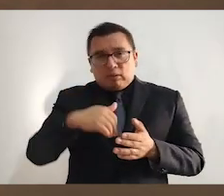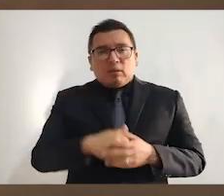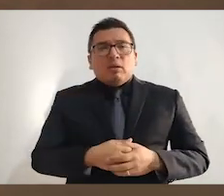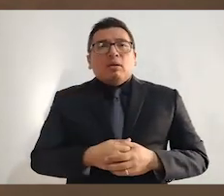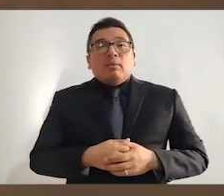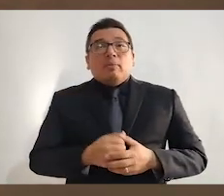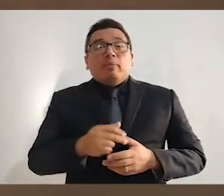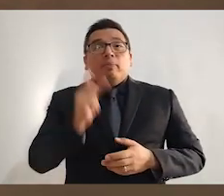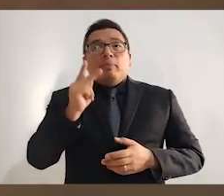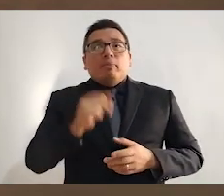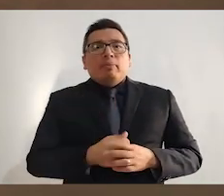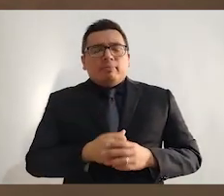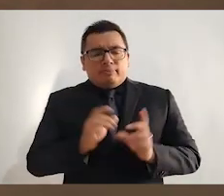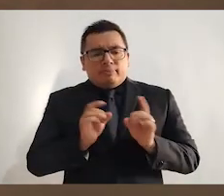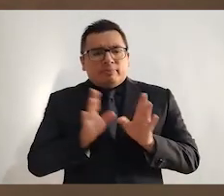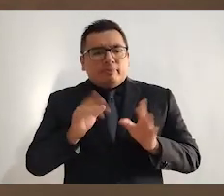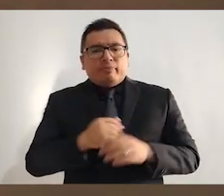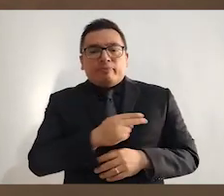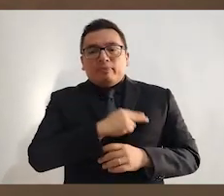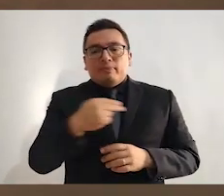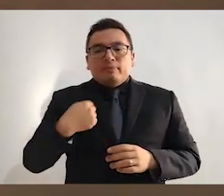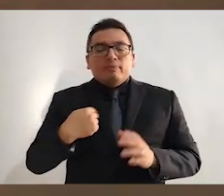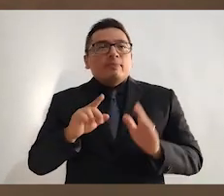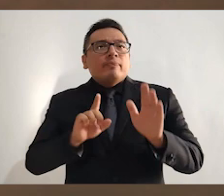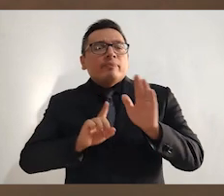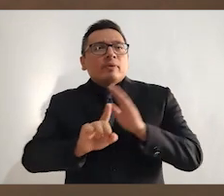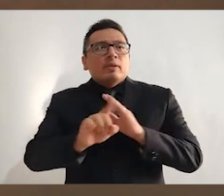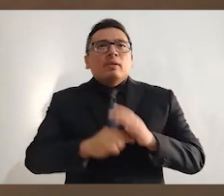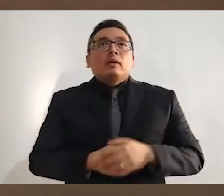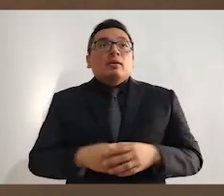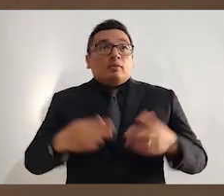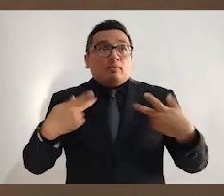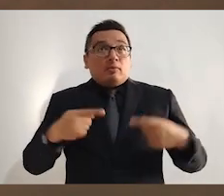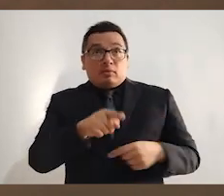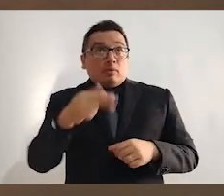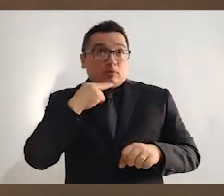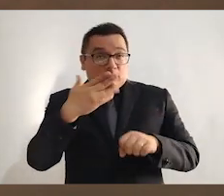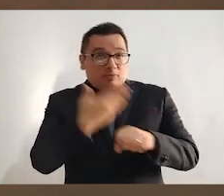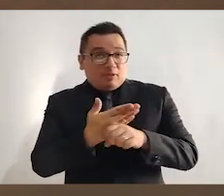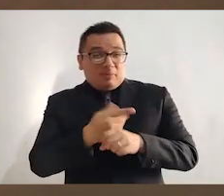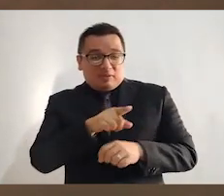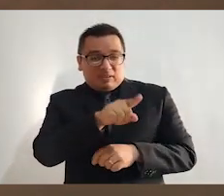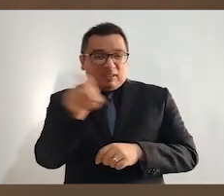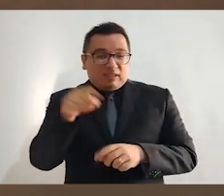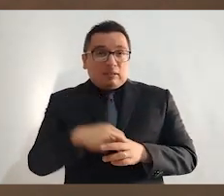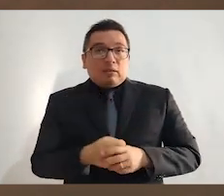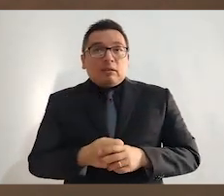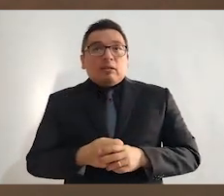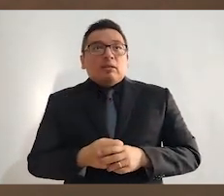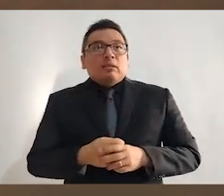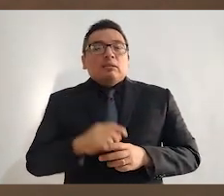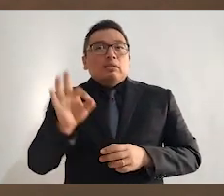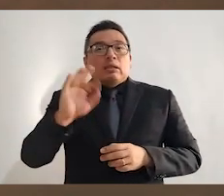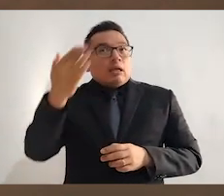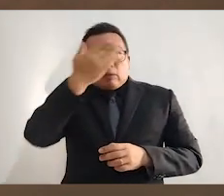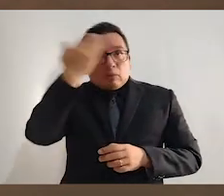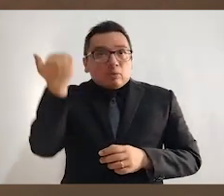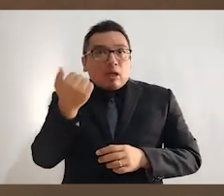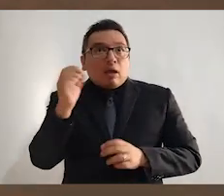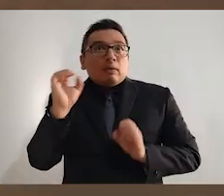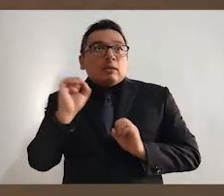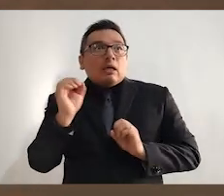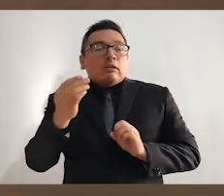nada más que ahí hubo un pequeño inconveniente, las personas o los funcionarios de la casilla, no sé, yo creo que por falta